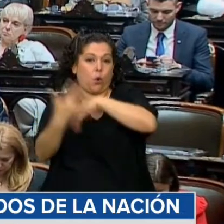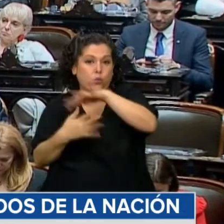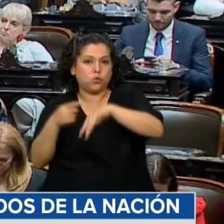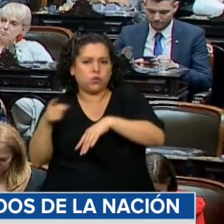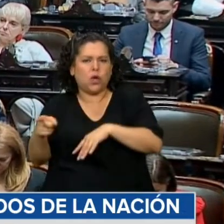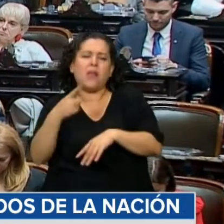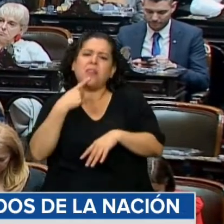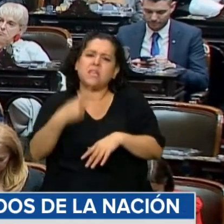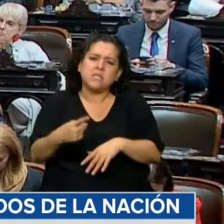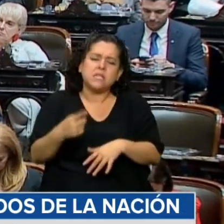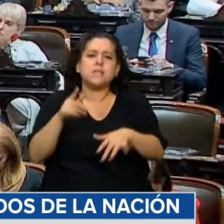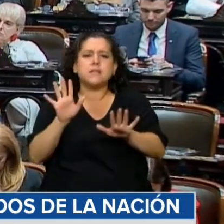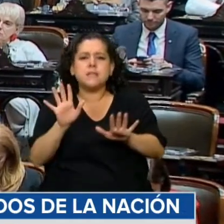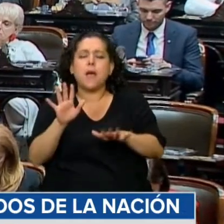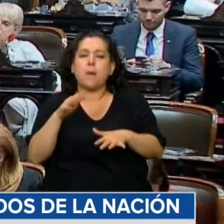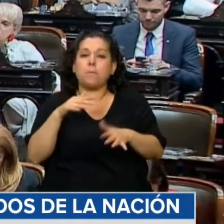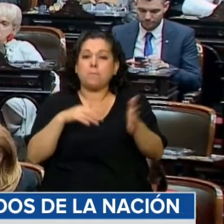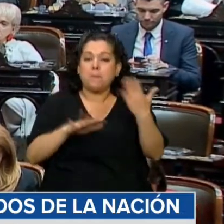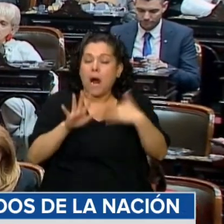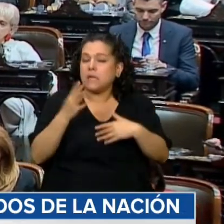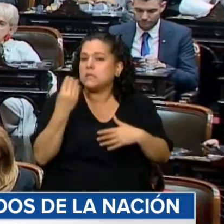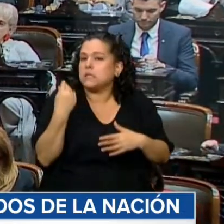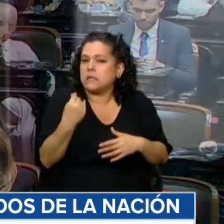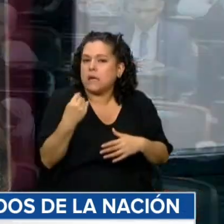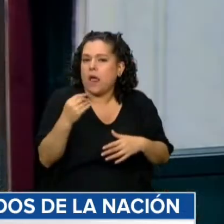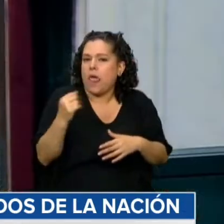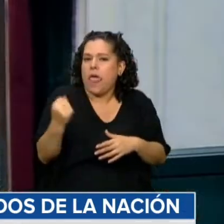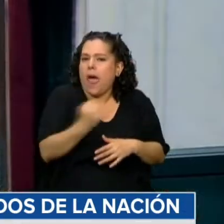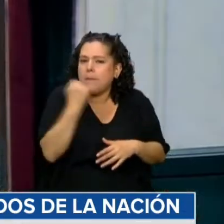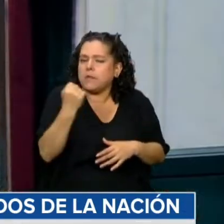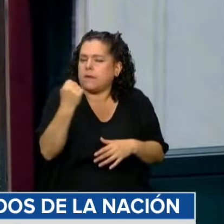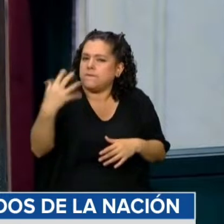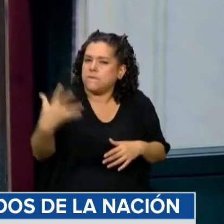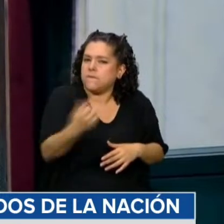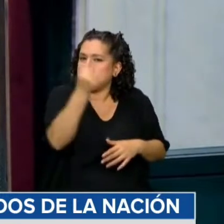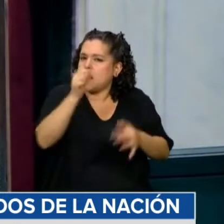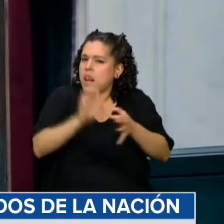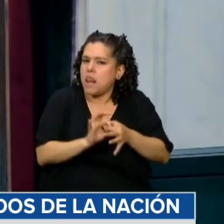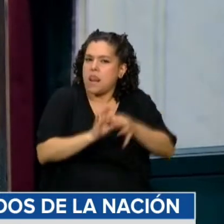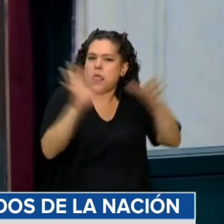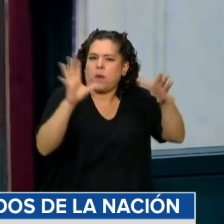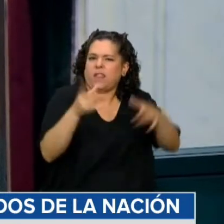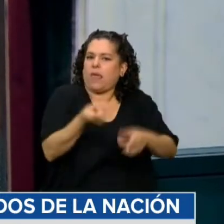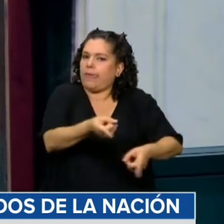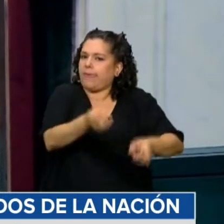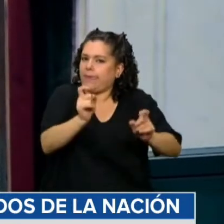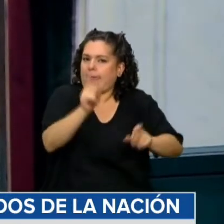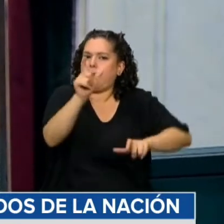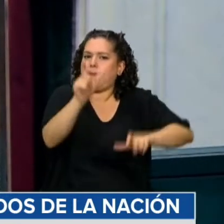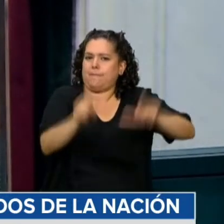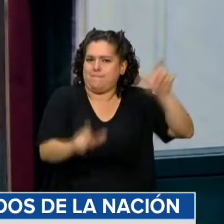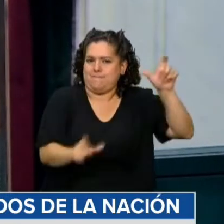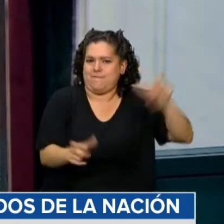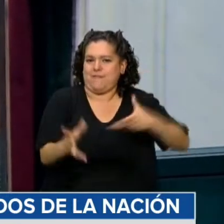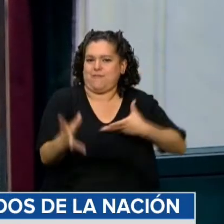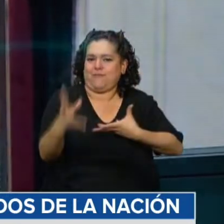difícilmente se encuentre una llama más voraz que la ambición de libertad en el corazón de los hombres.